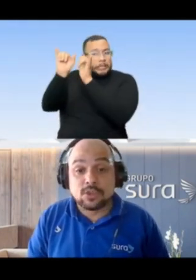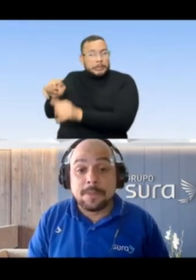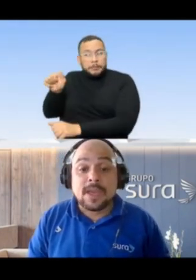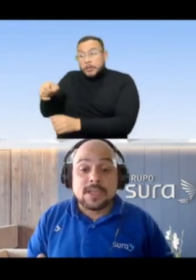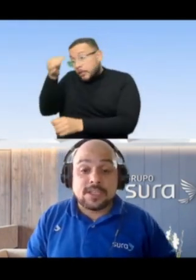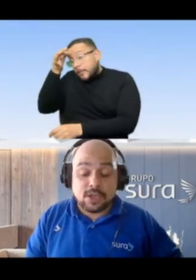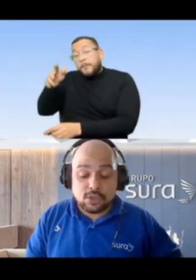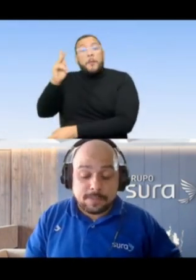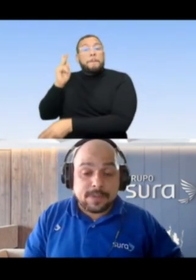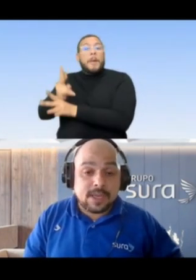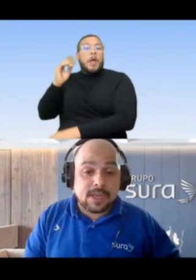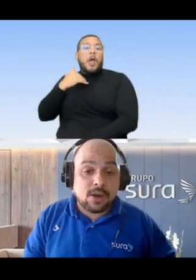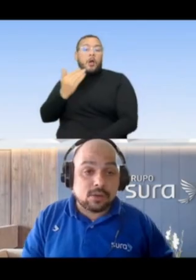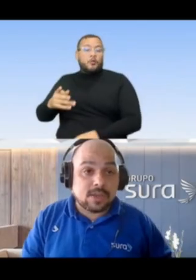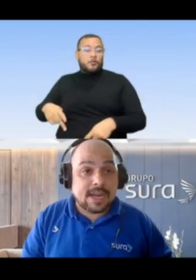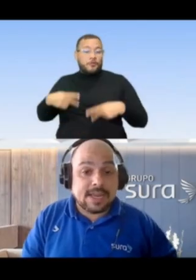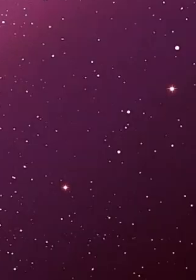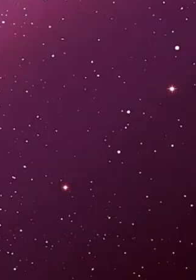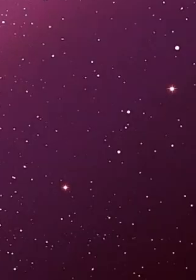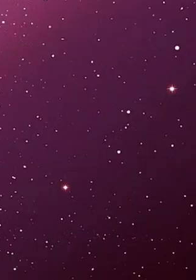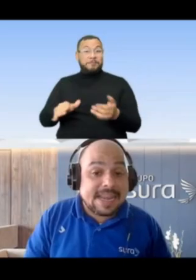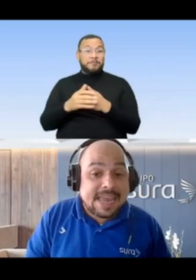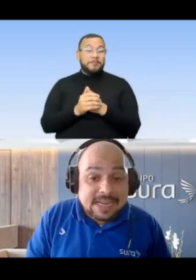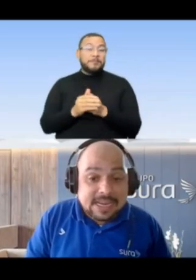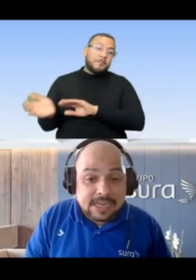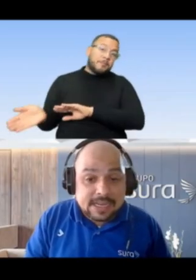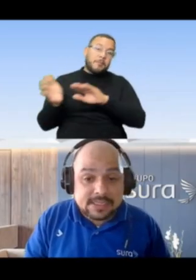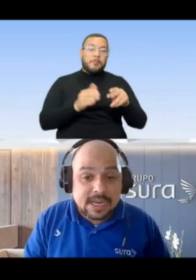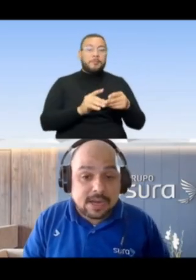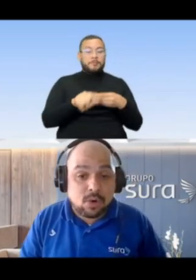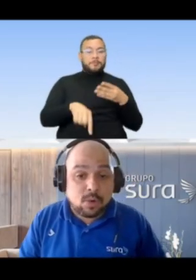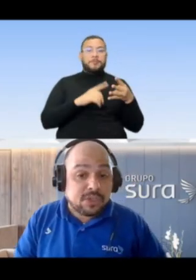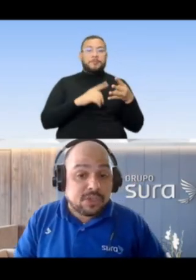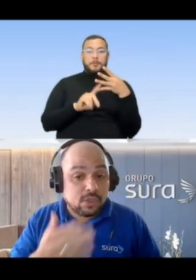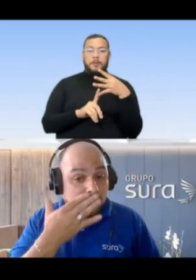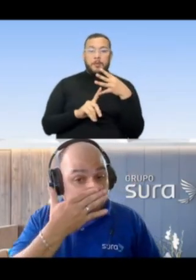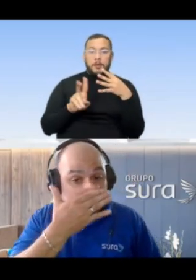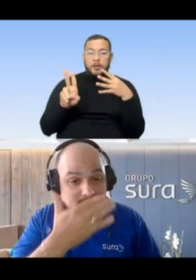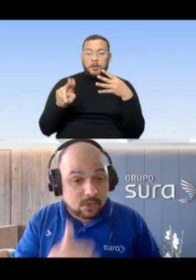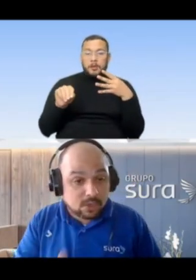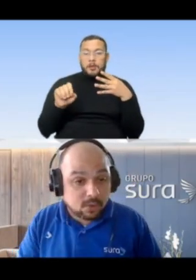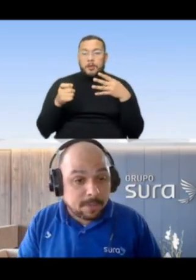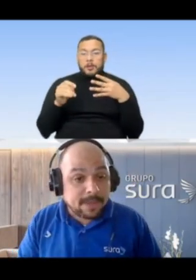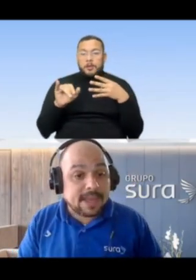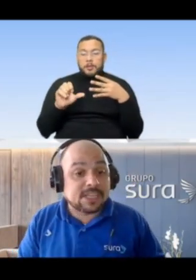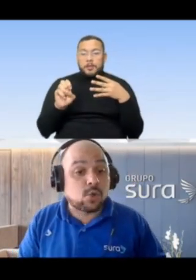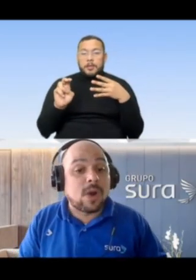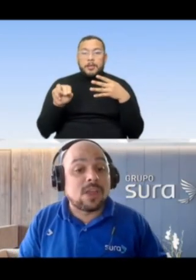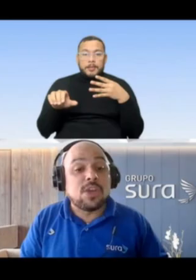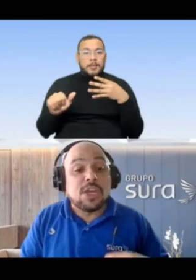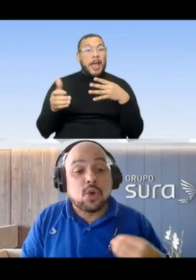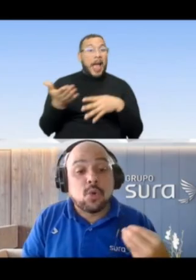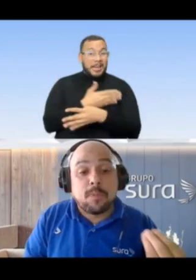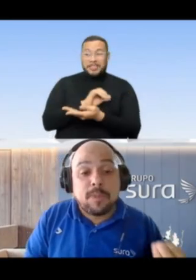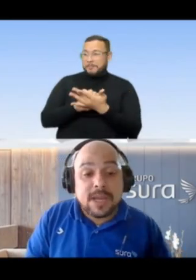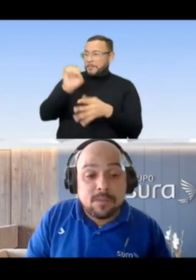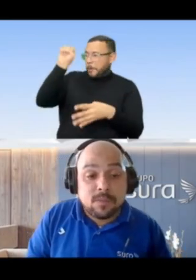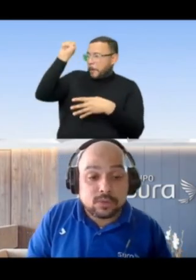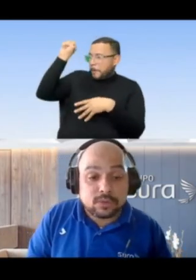su vida. Listo, chicos. Y otra es la negligencia u omisión de socorro. Es